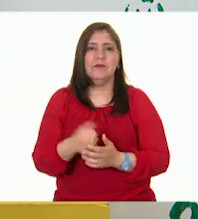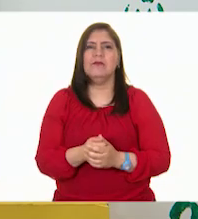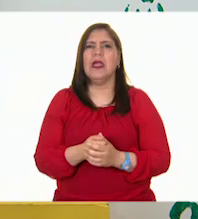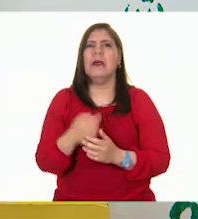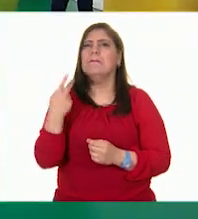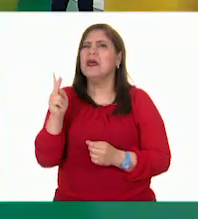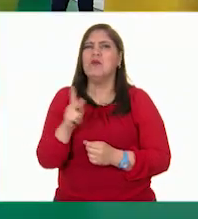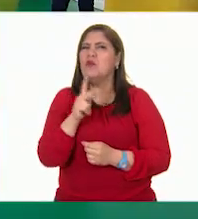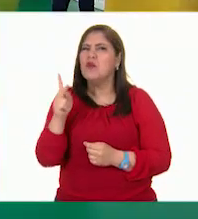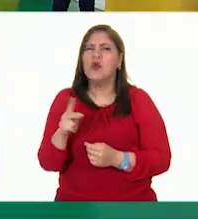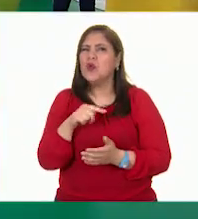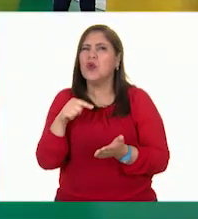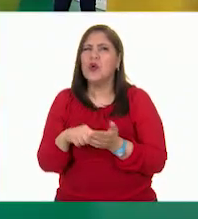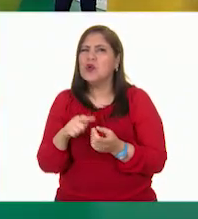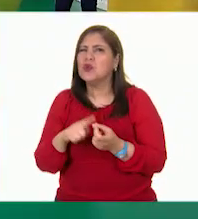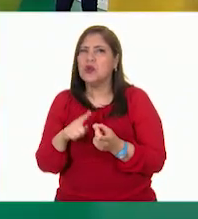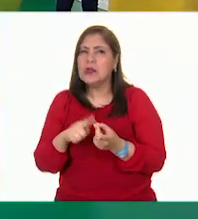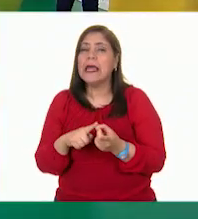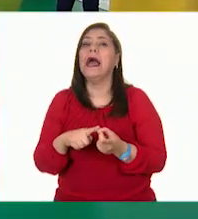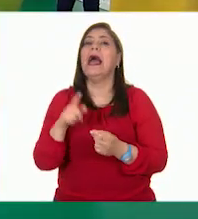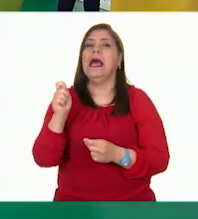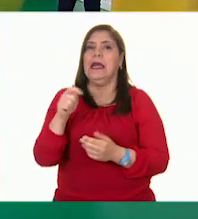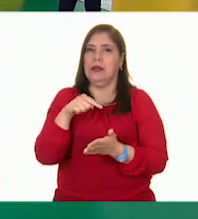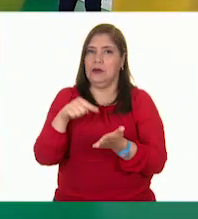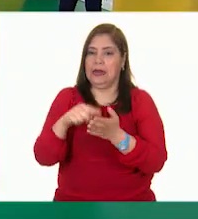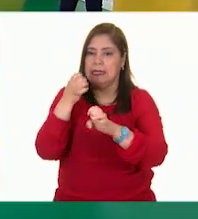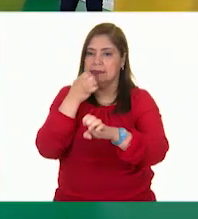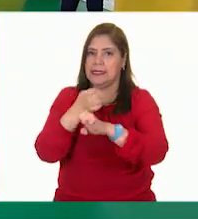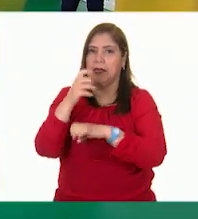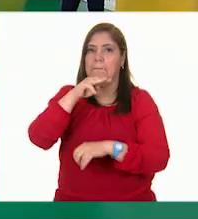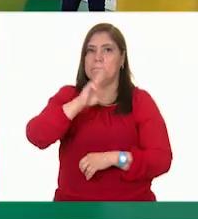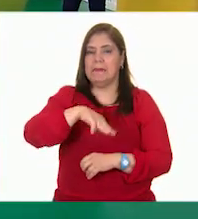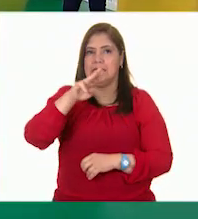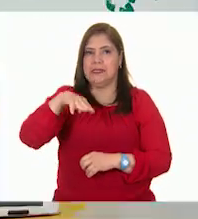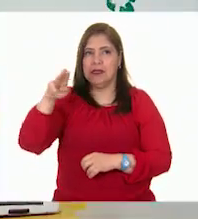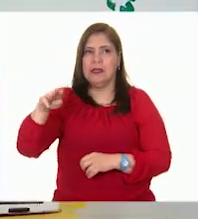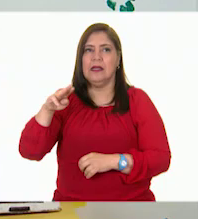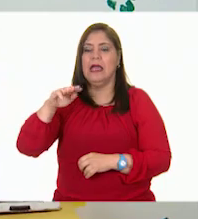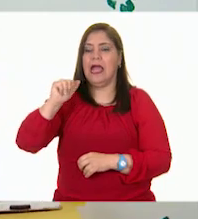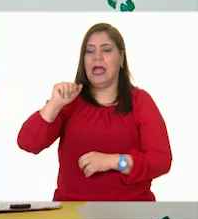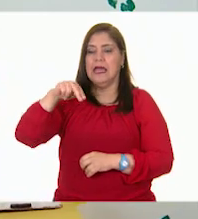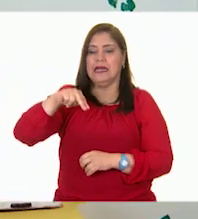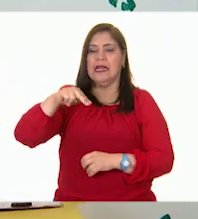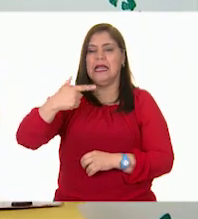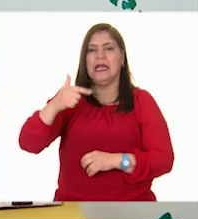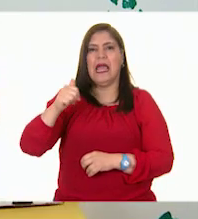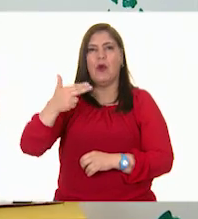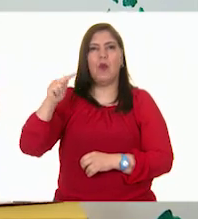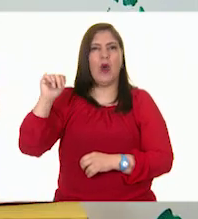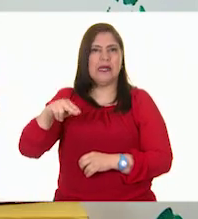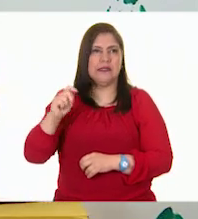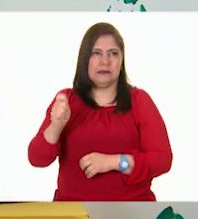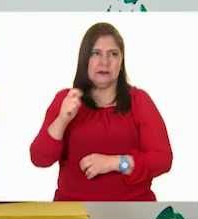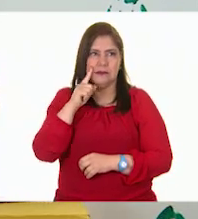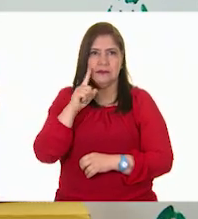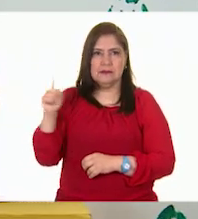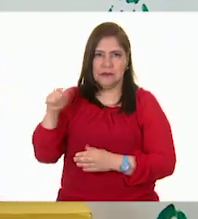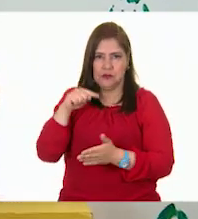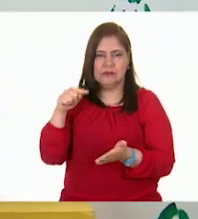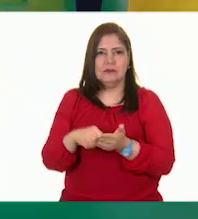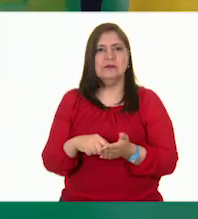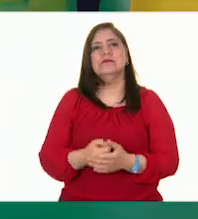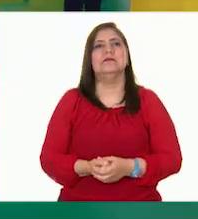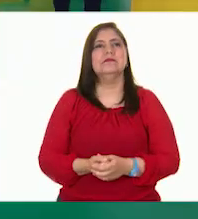recuerdan? Bien, es de Michoacán, de un lugar llamado Angahuán. ¿Qué tal, eh? Mira, vamos al